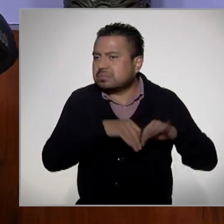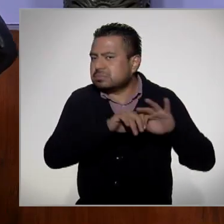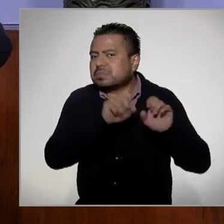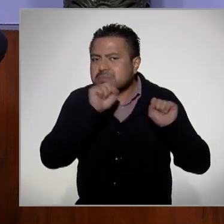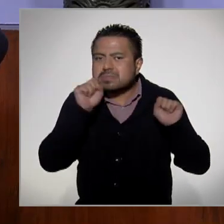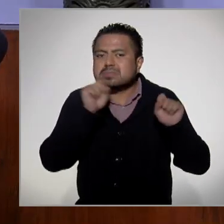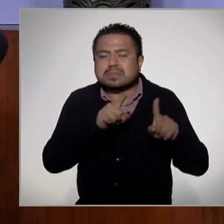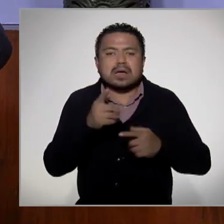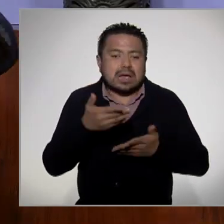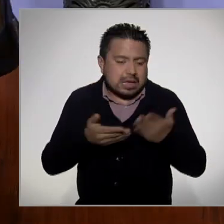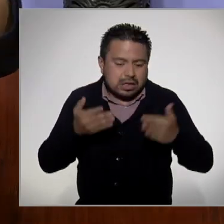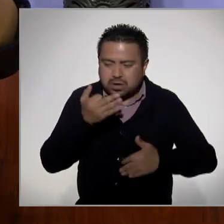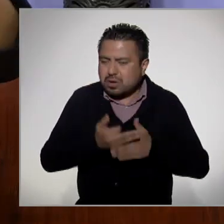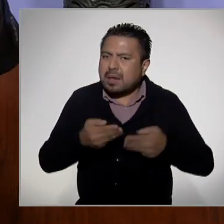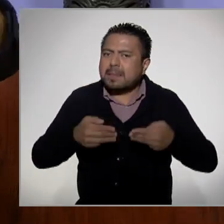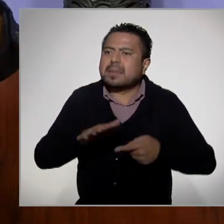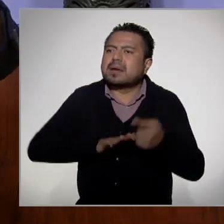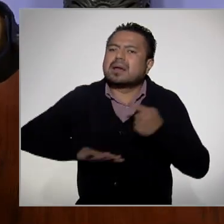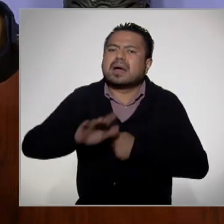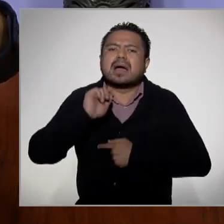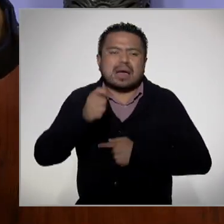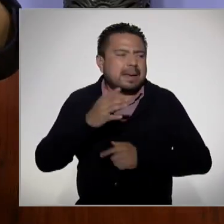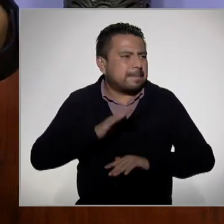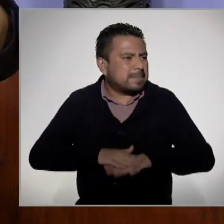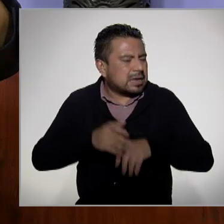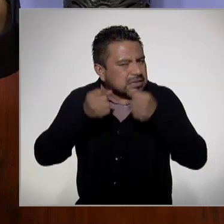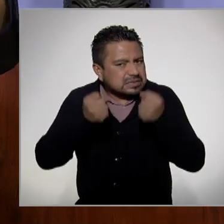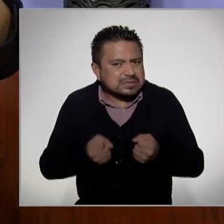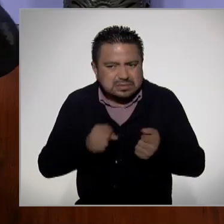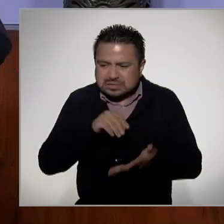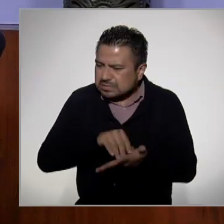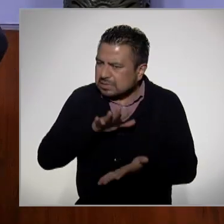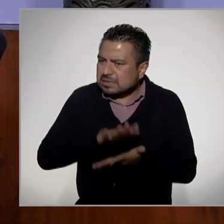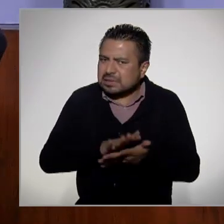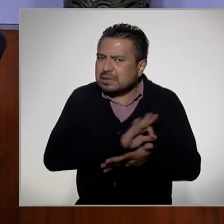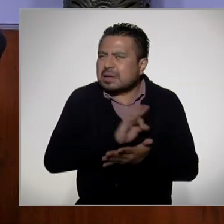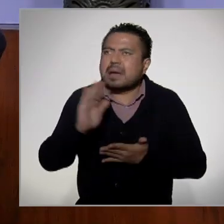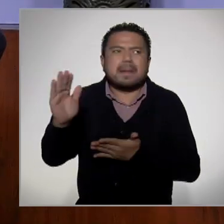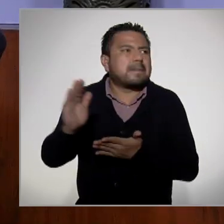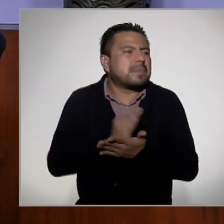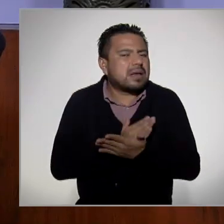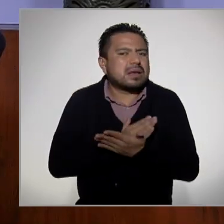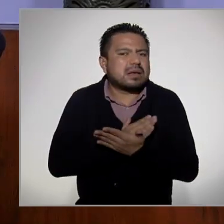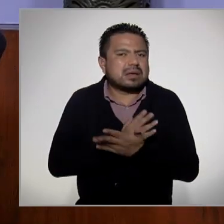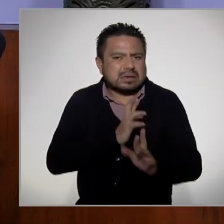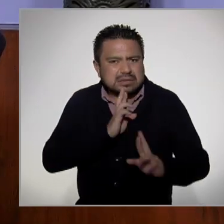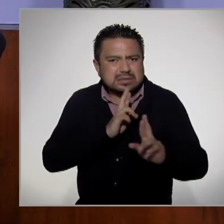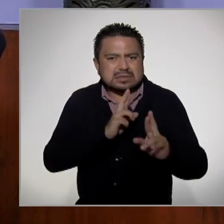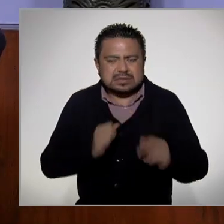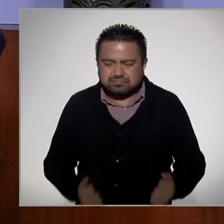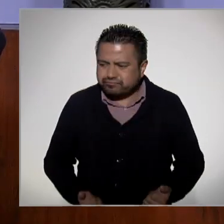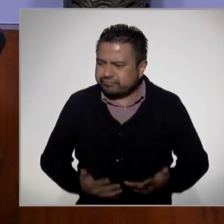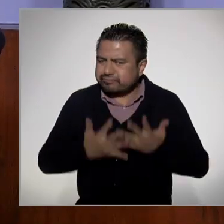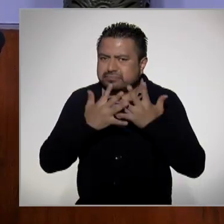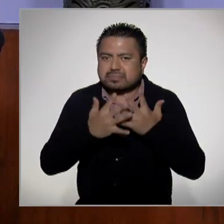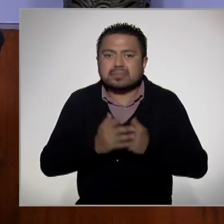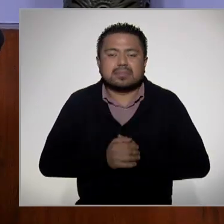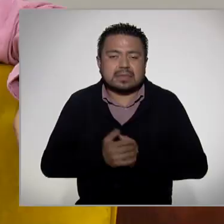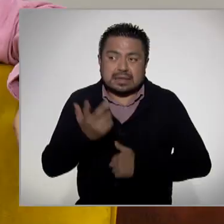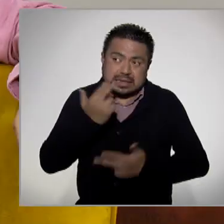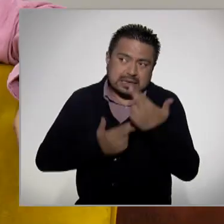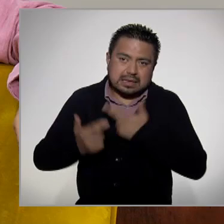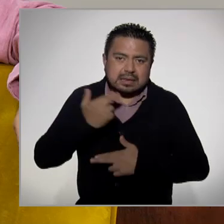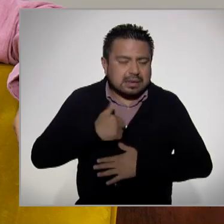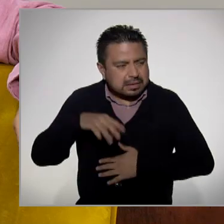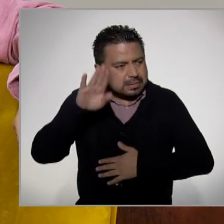y bueno actualmente en el mercado existen fórmulas que son muy seguras son muy estables que causan mucho menos reacciones alérgicas regresando a pensar